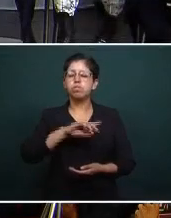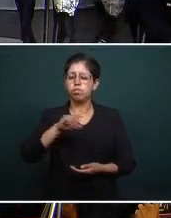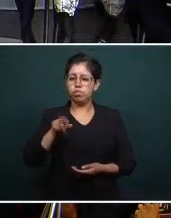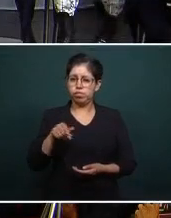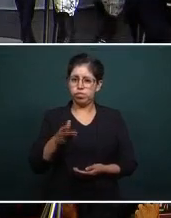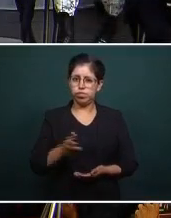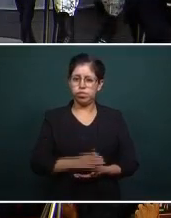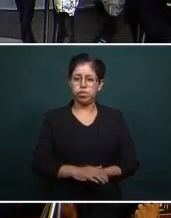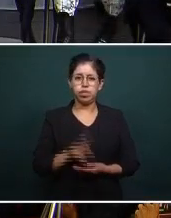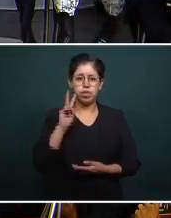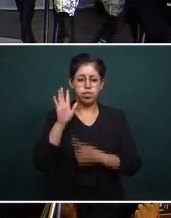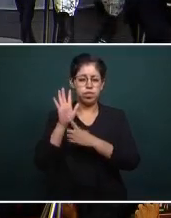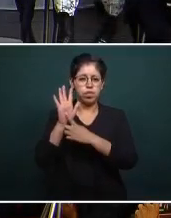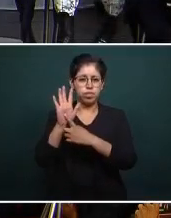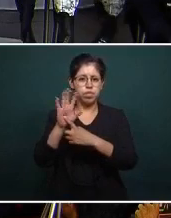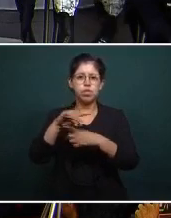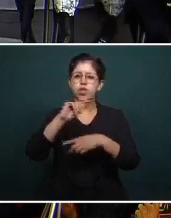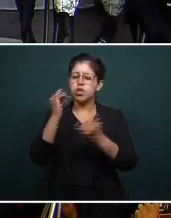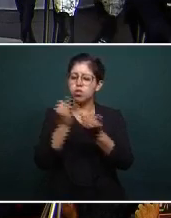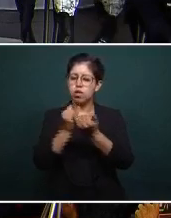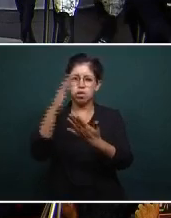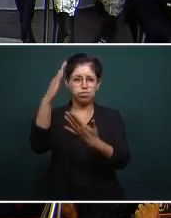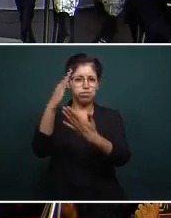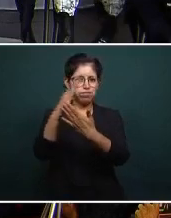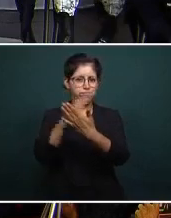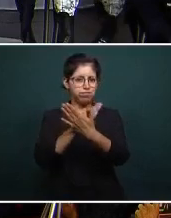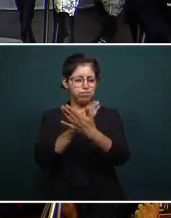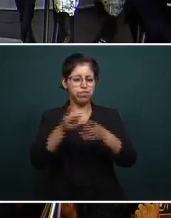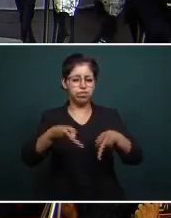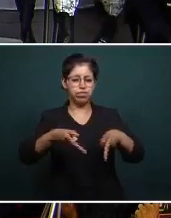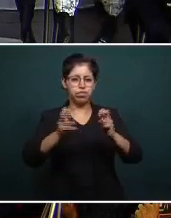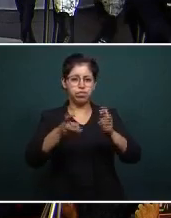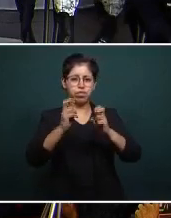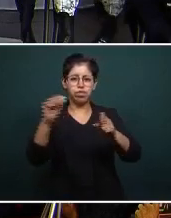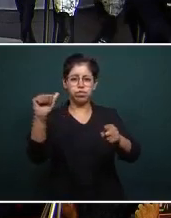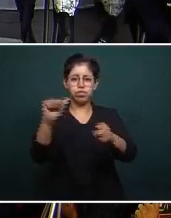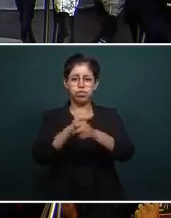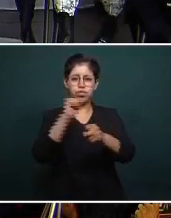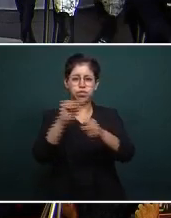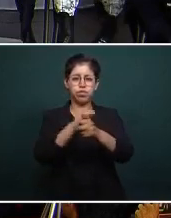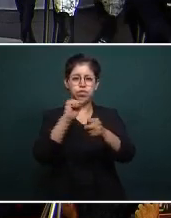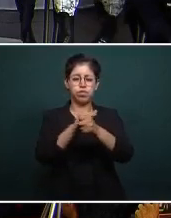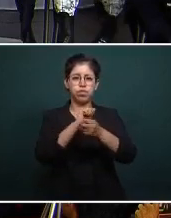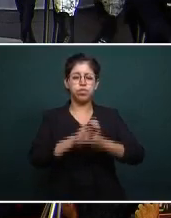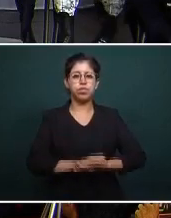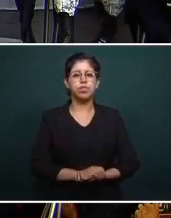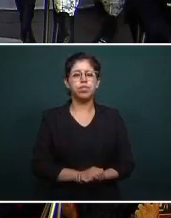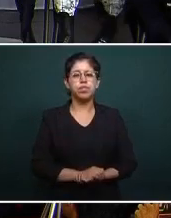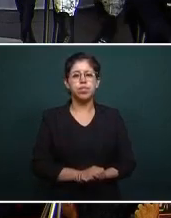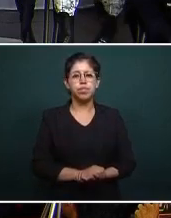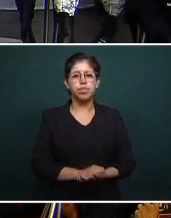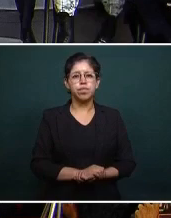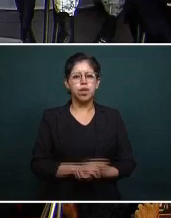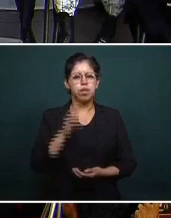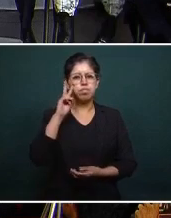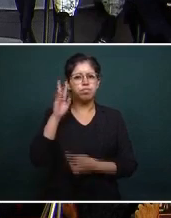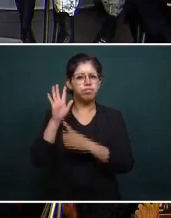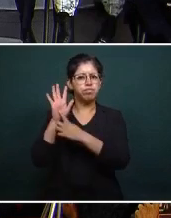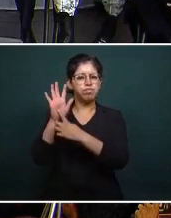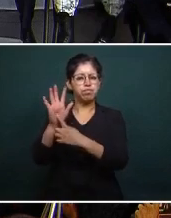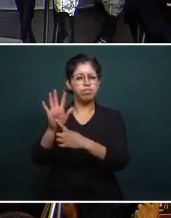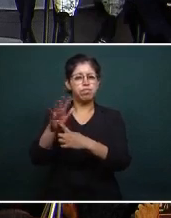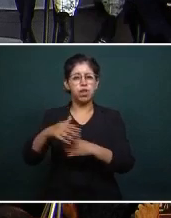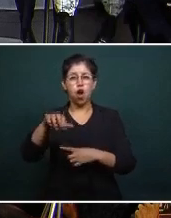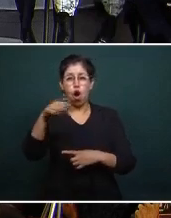Posteriormente vemos una disminución importante en el robo de vehículo, en la siguiente lámina, ahí está, en donde vemos una disminución